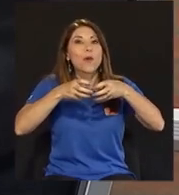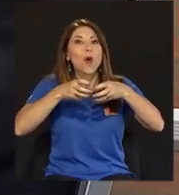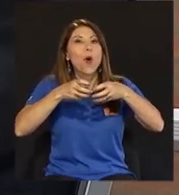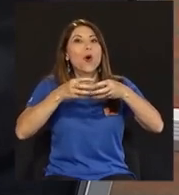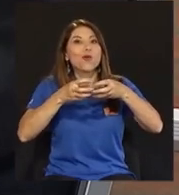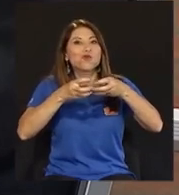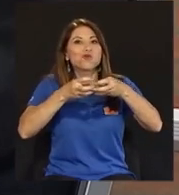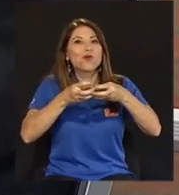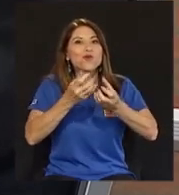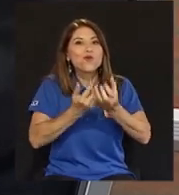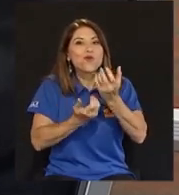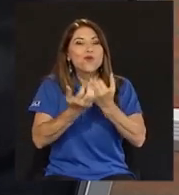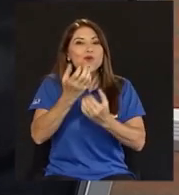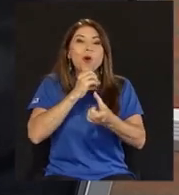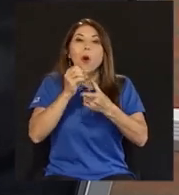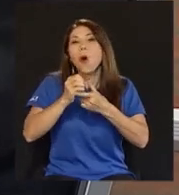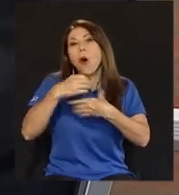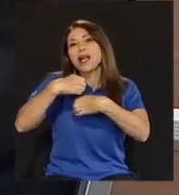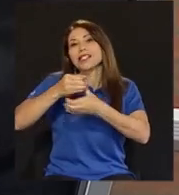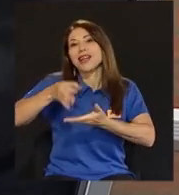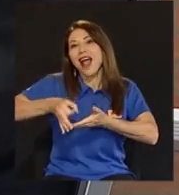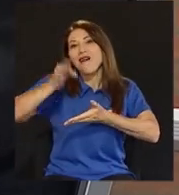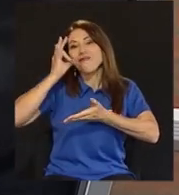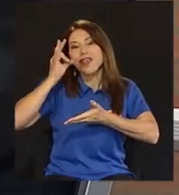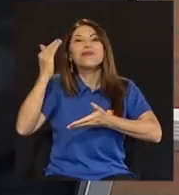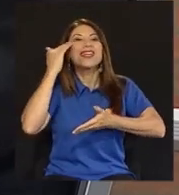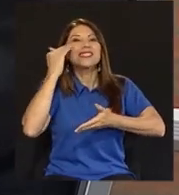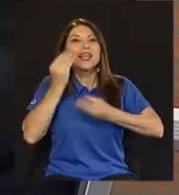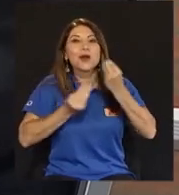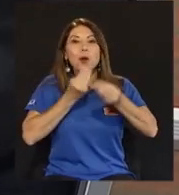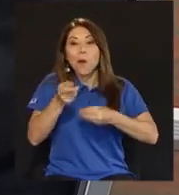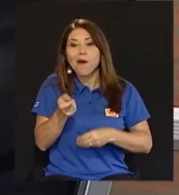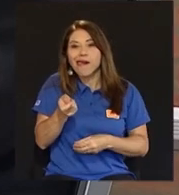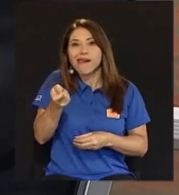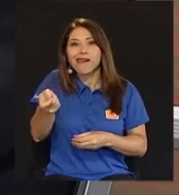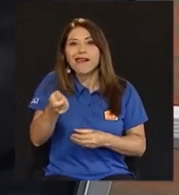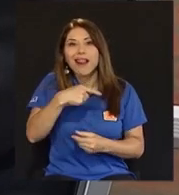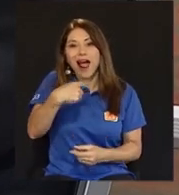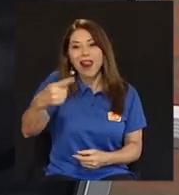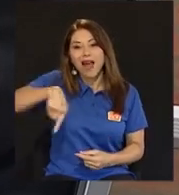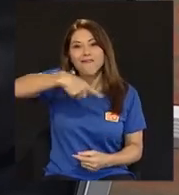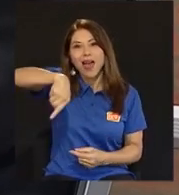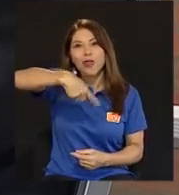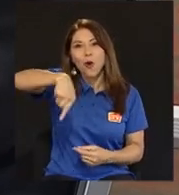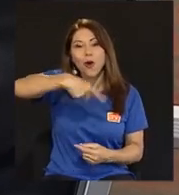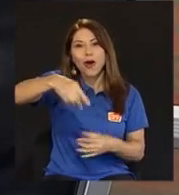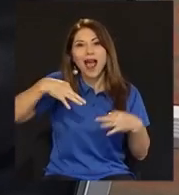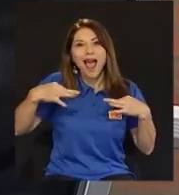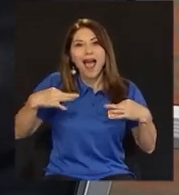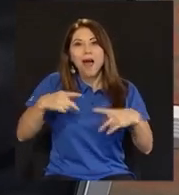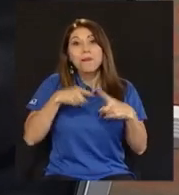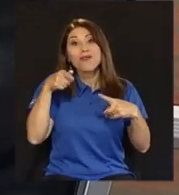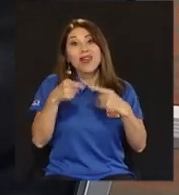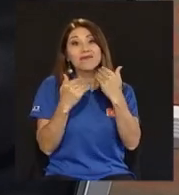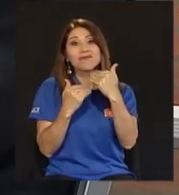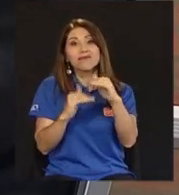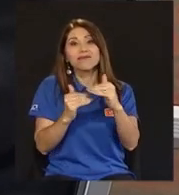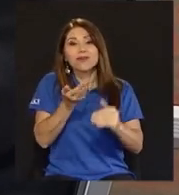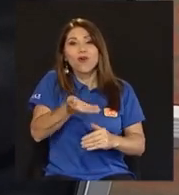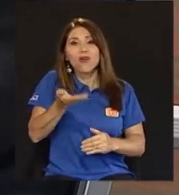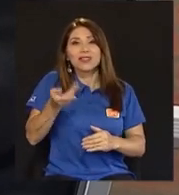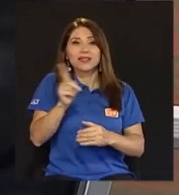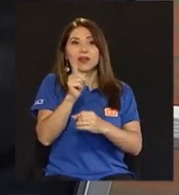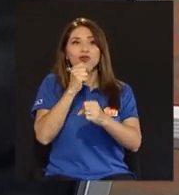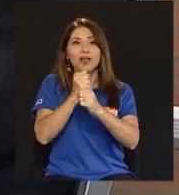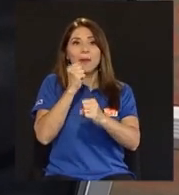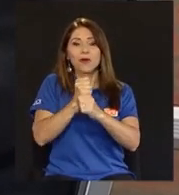y sé poner la lavadora, pero más o menos ahí se limitan las cosas que no son de la profesión, de manera